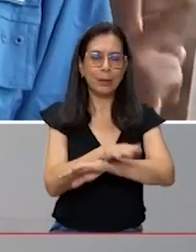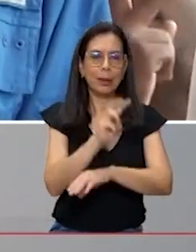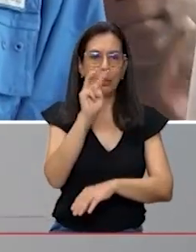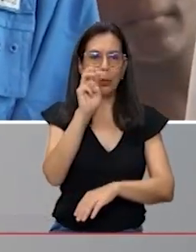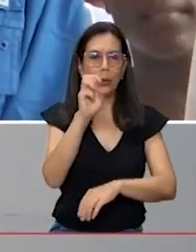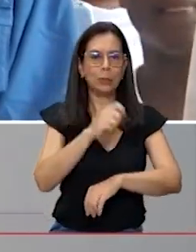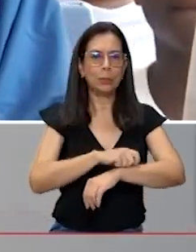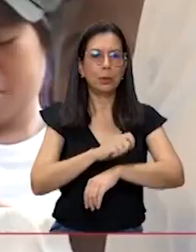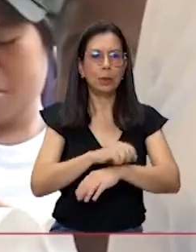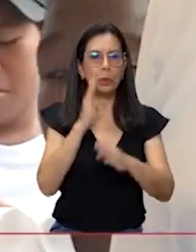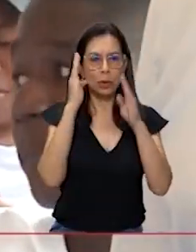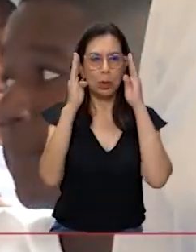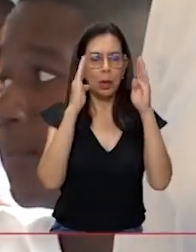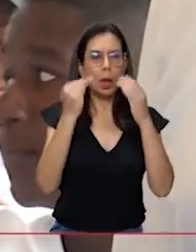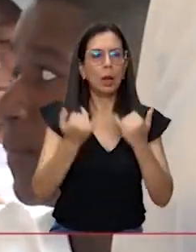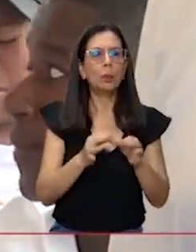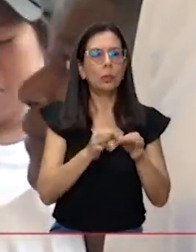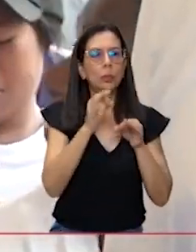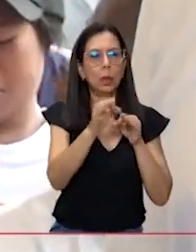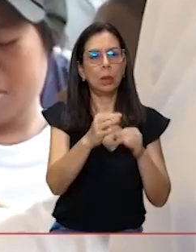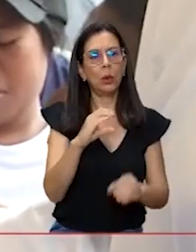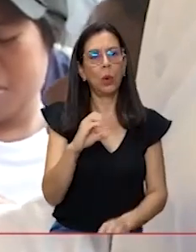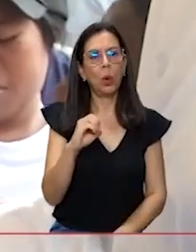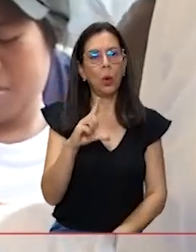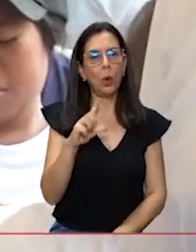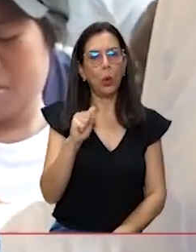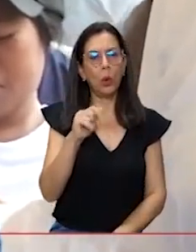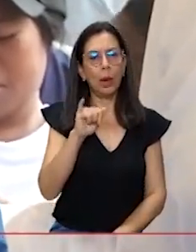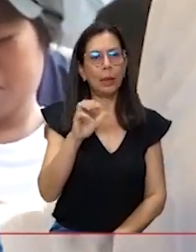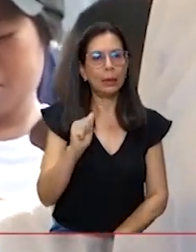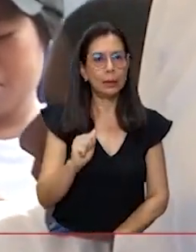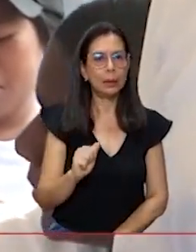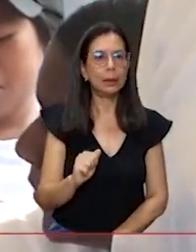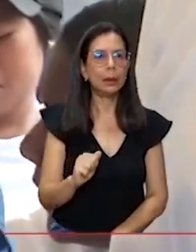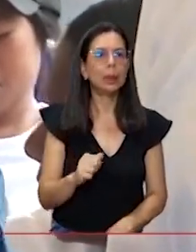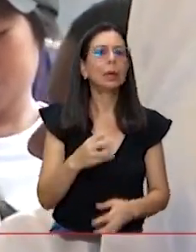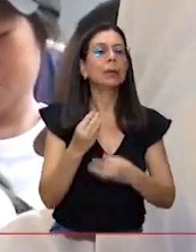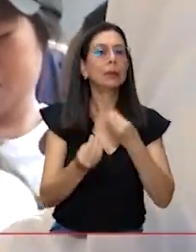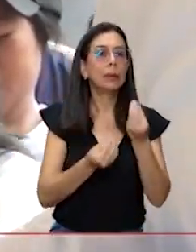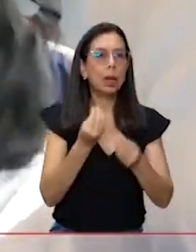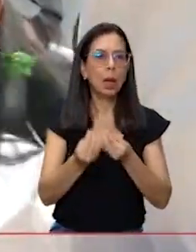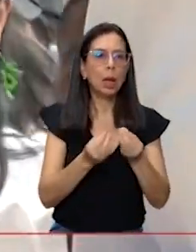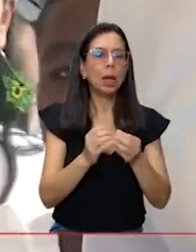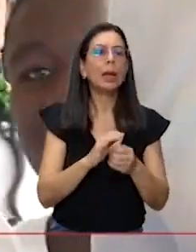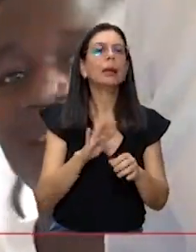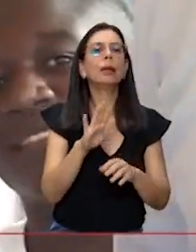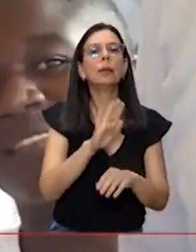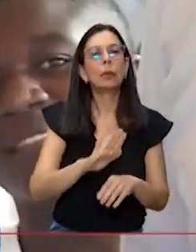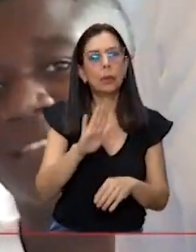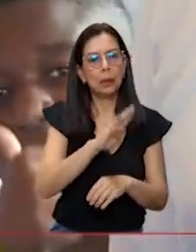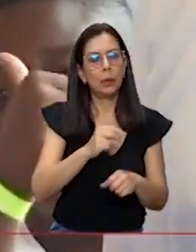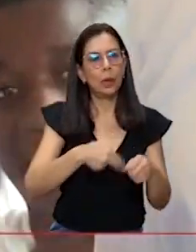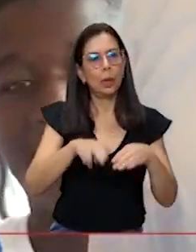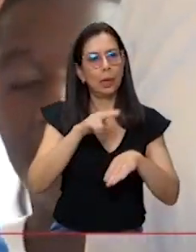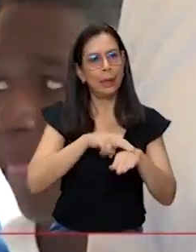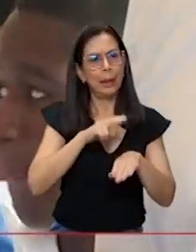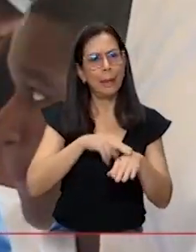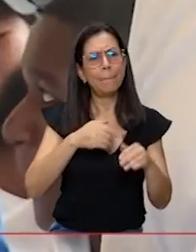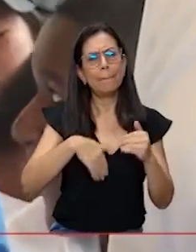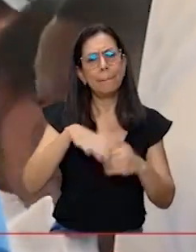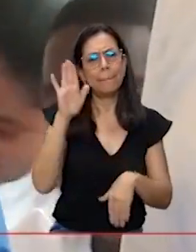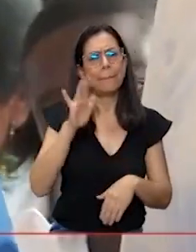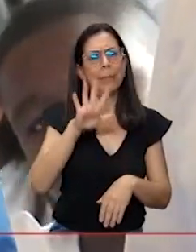1:08 PM, los estoy saludando desde el municipio de Olaya Herrera, eso es en la subregión del Sanchanga, en el departamento de Nariño. Más de